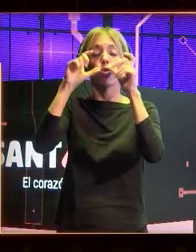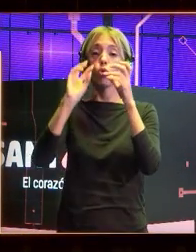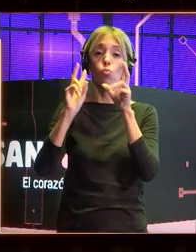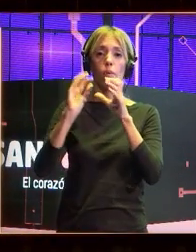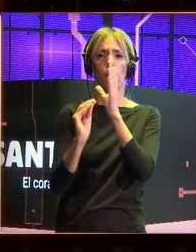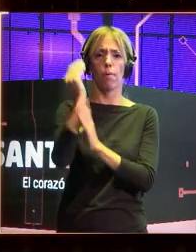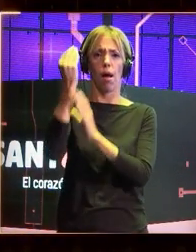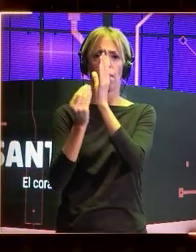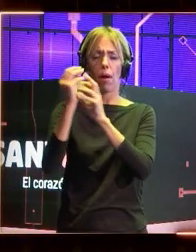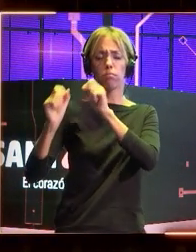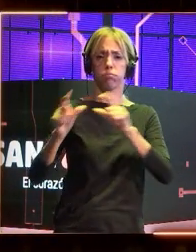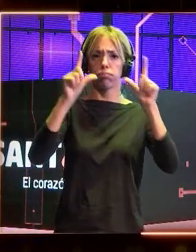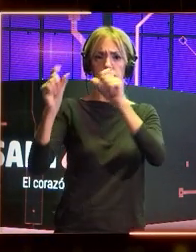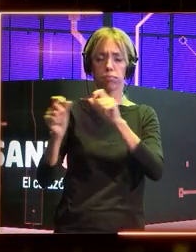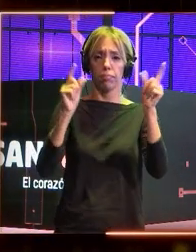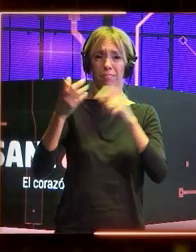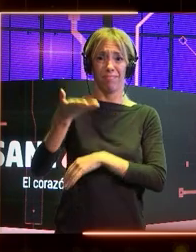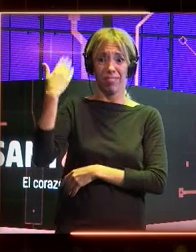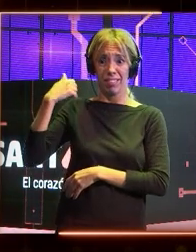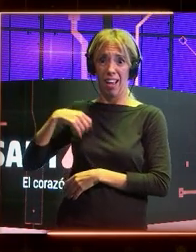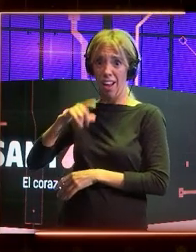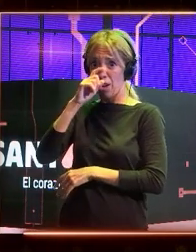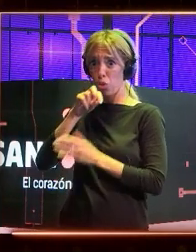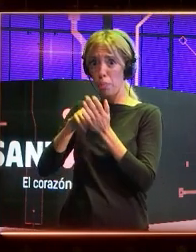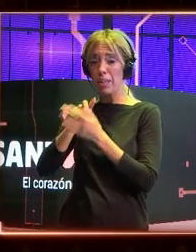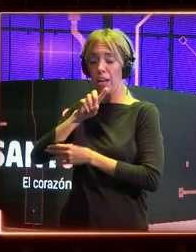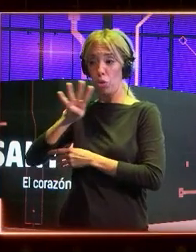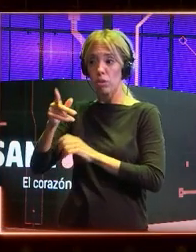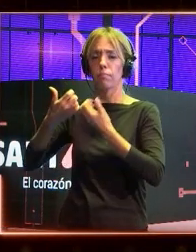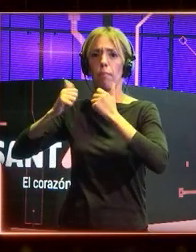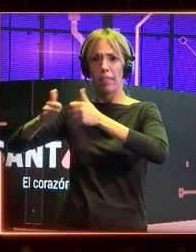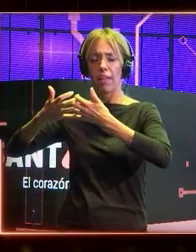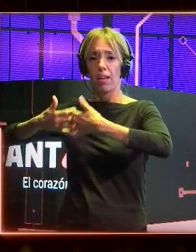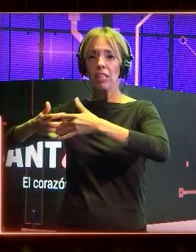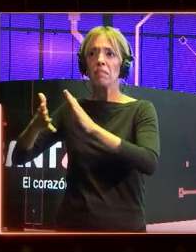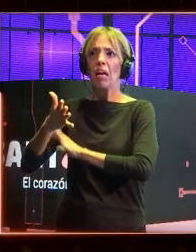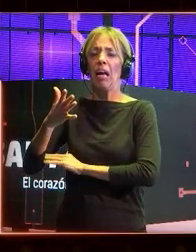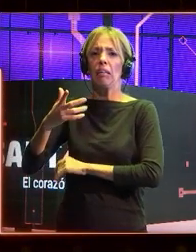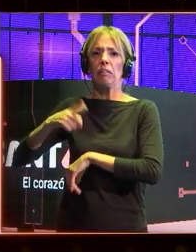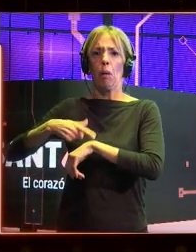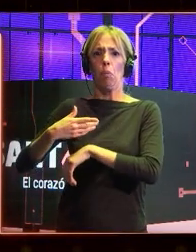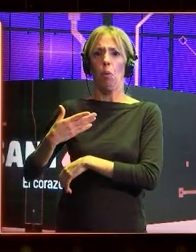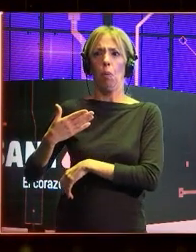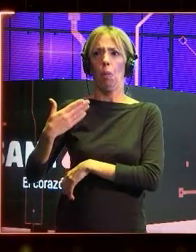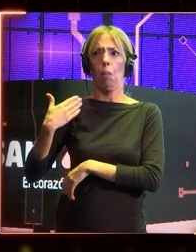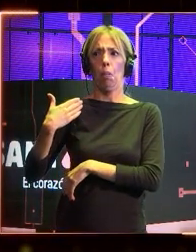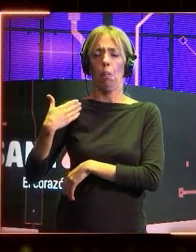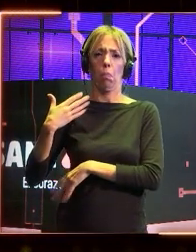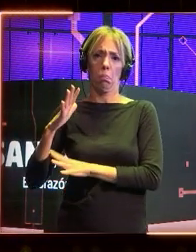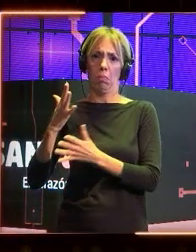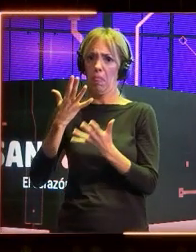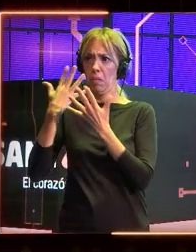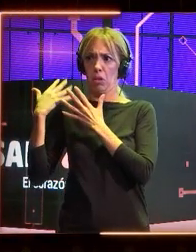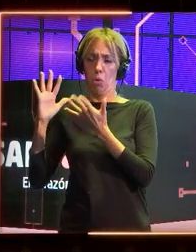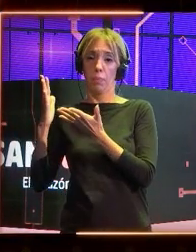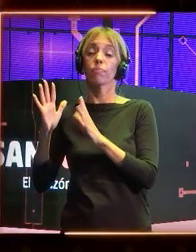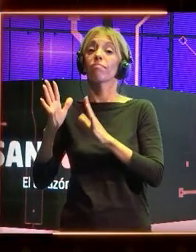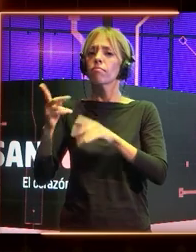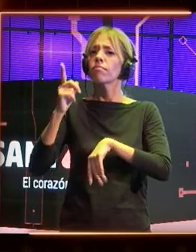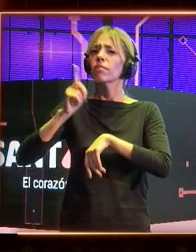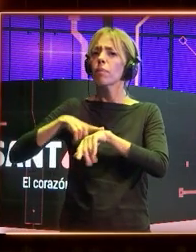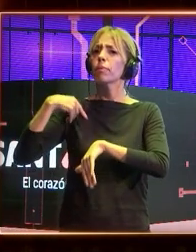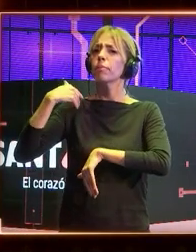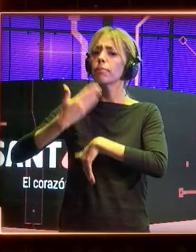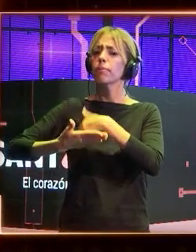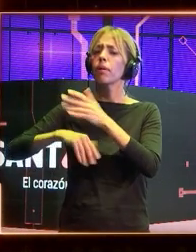nuevas esto lo sabemos desde 2014 que tampoco ha pasado tanto tiempo hace una década pero fijaos como Según van pasando los